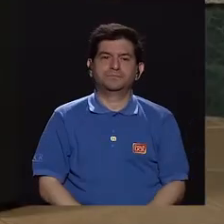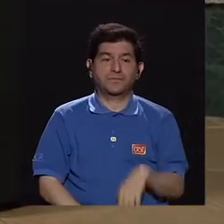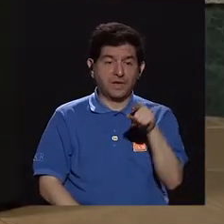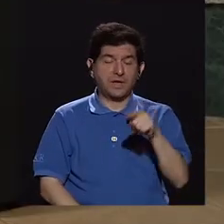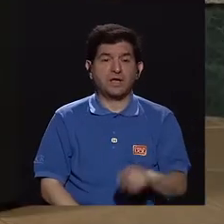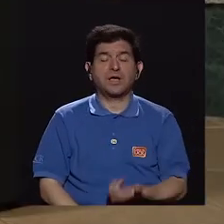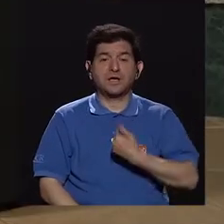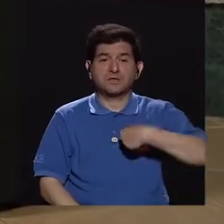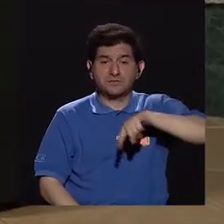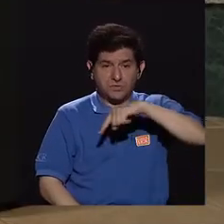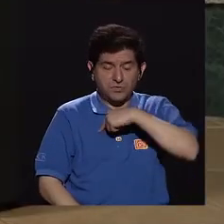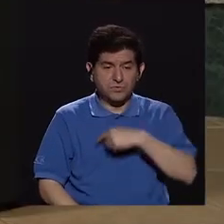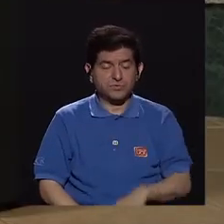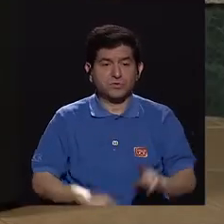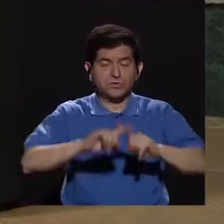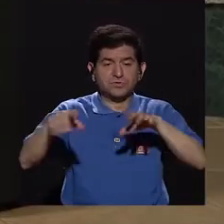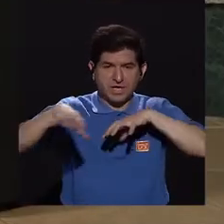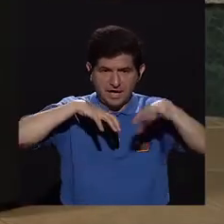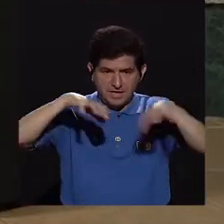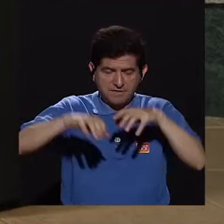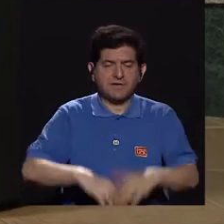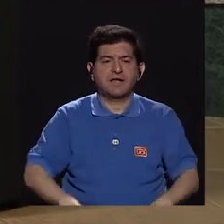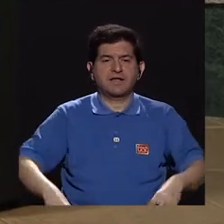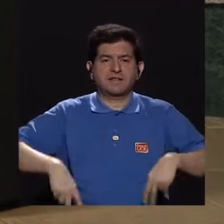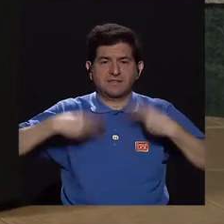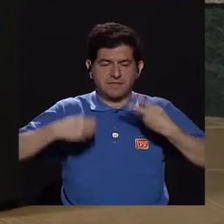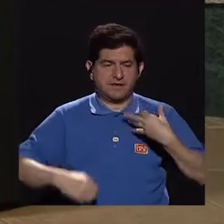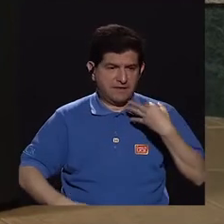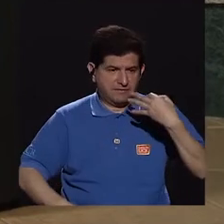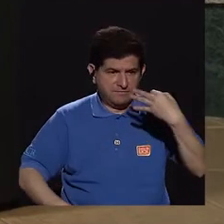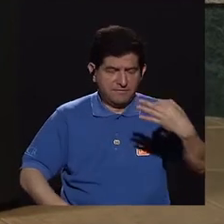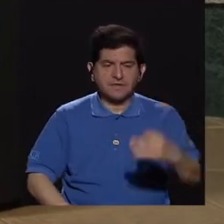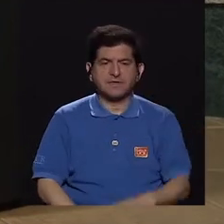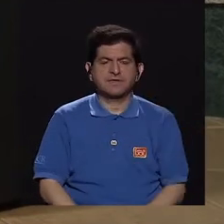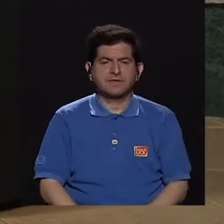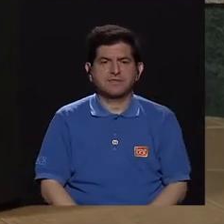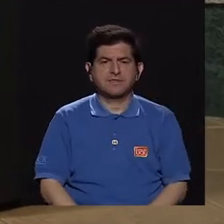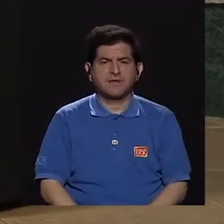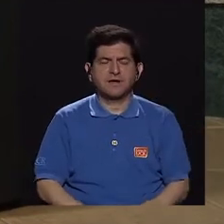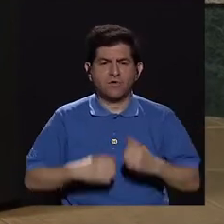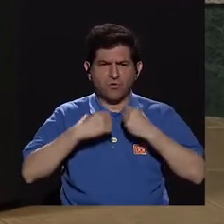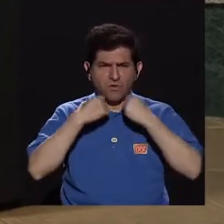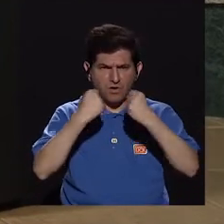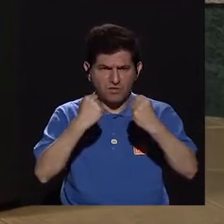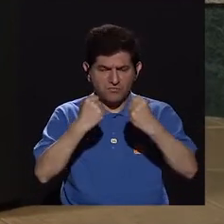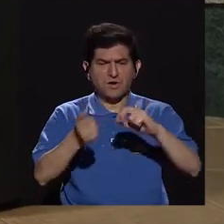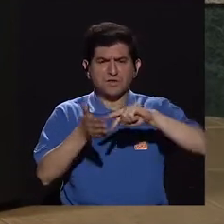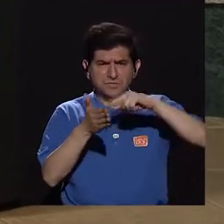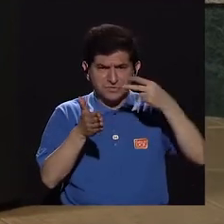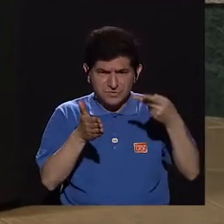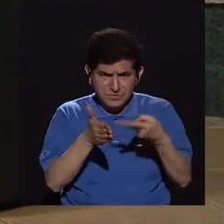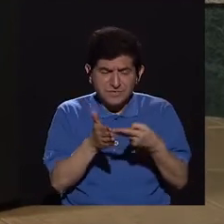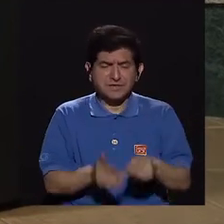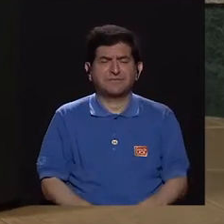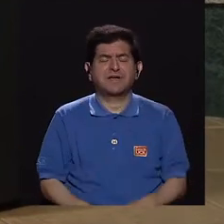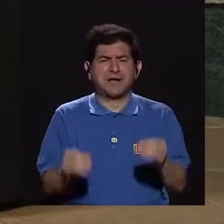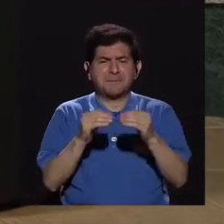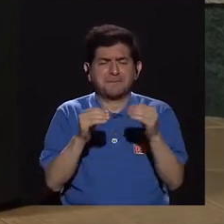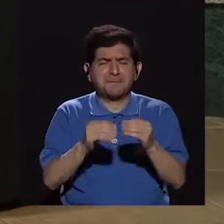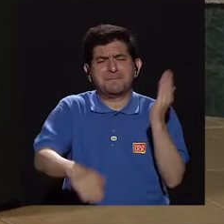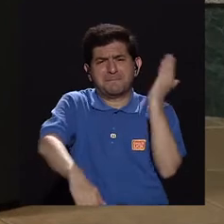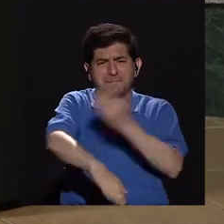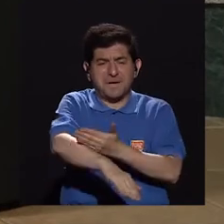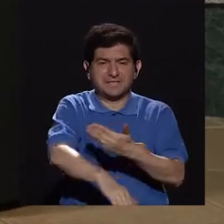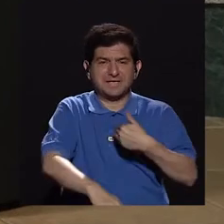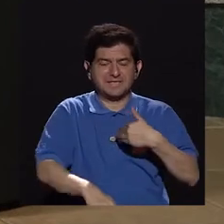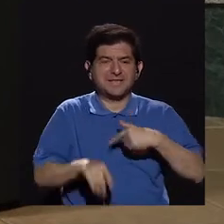Uh-huh. Y eso lo vamos a traducir a diferentes actividades de nuestra vida diaria que con los esfuerzos mecánicos nos van a producir aún más lesión.